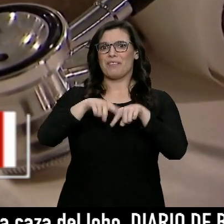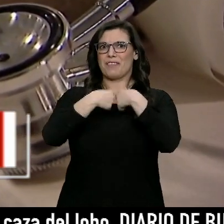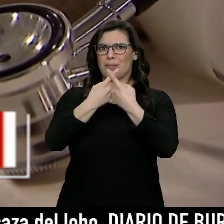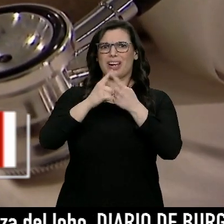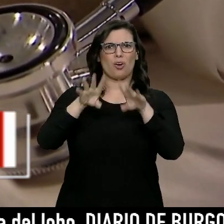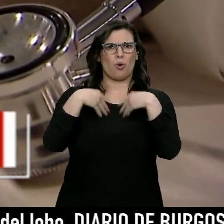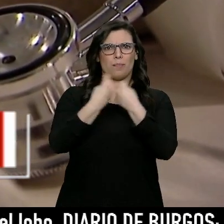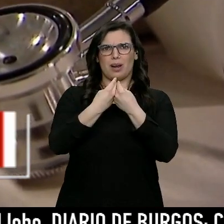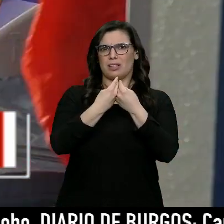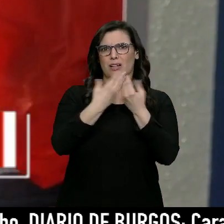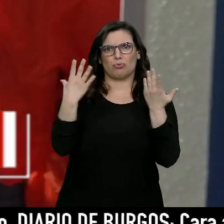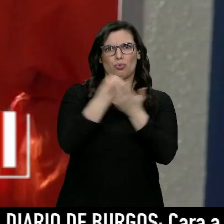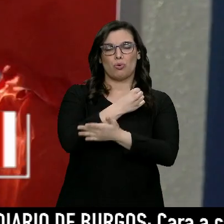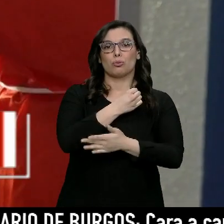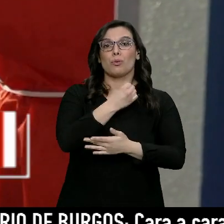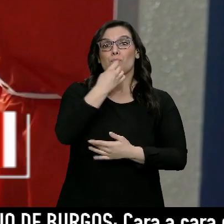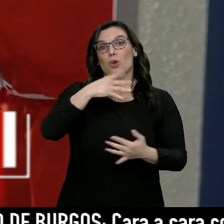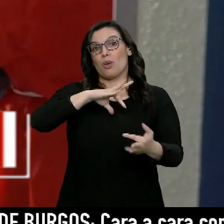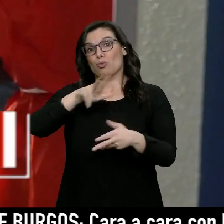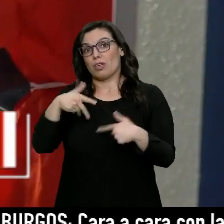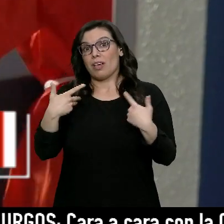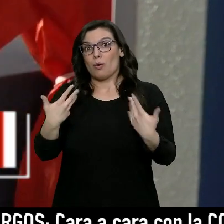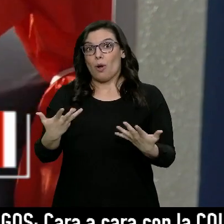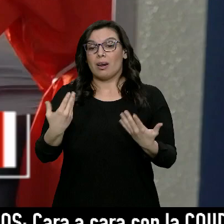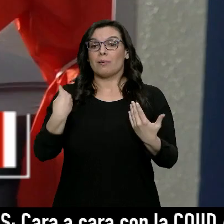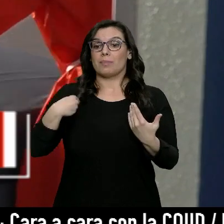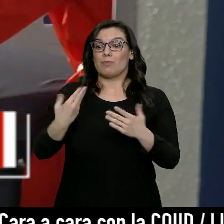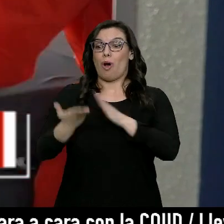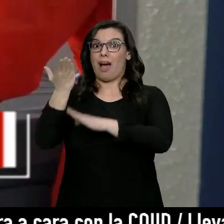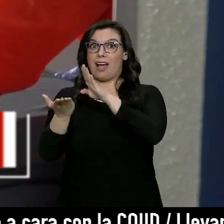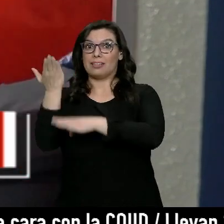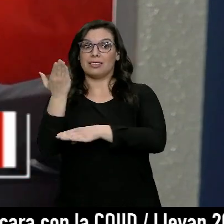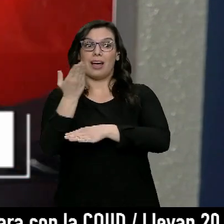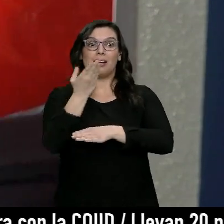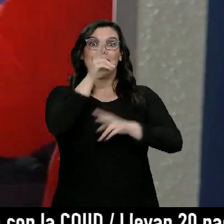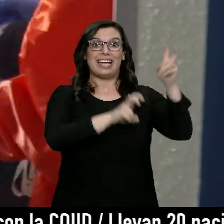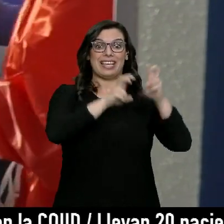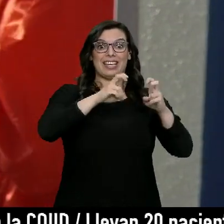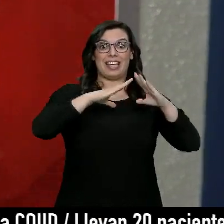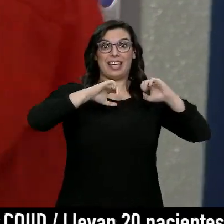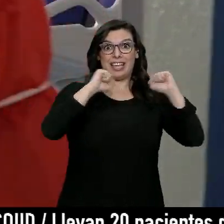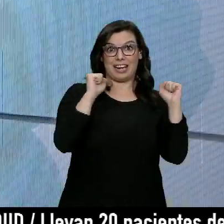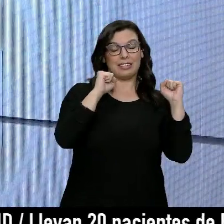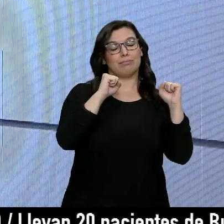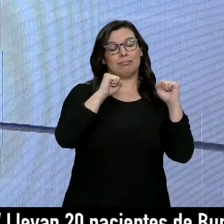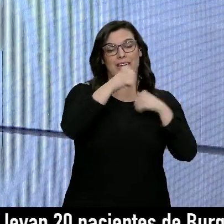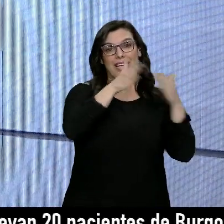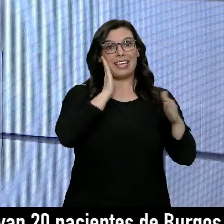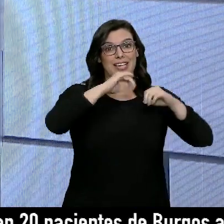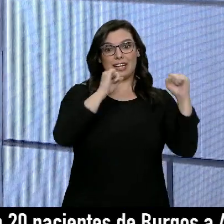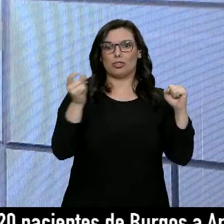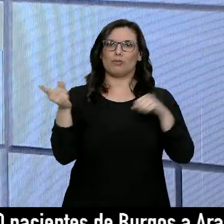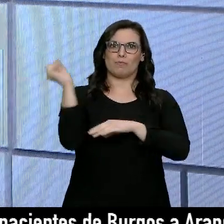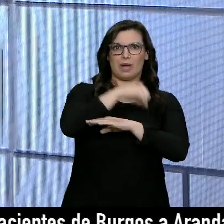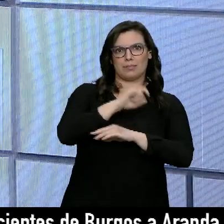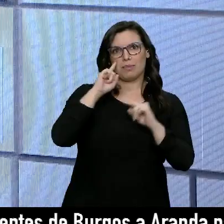completas. La buena noticia es que empieza a haber más altas que ingresos por primera vez en esta tercera ola. Buenos días